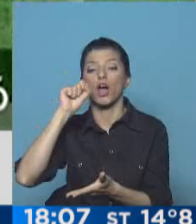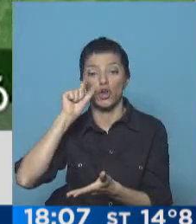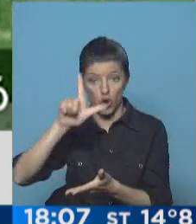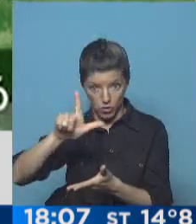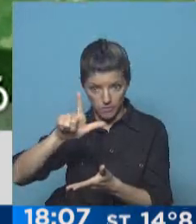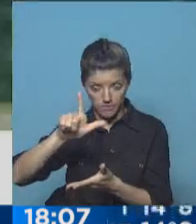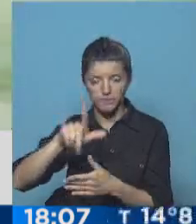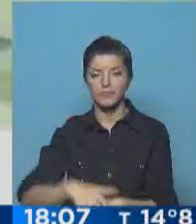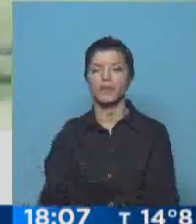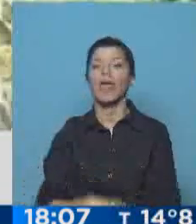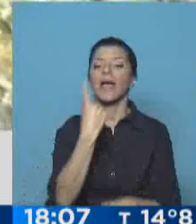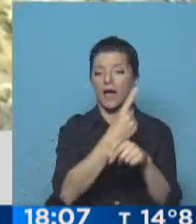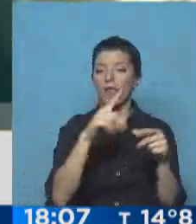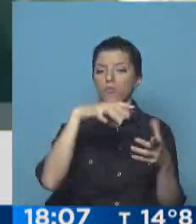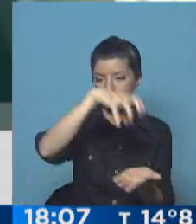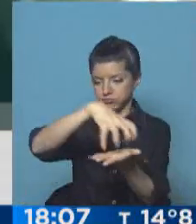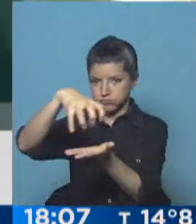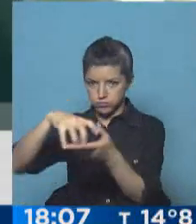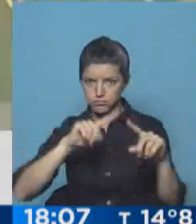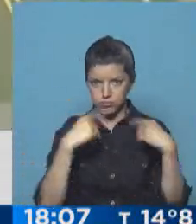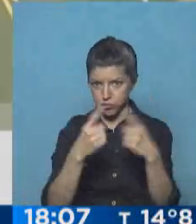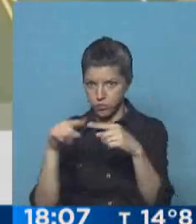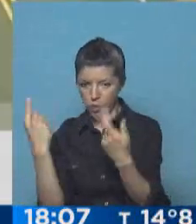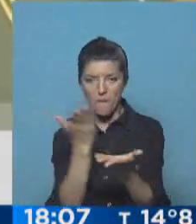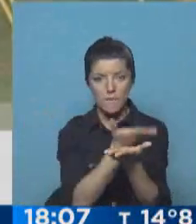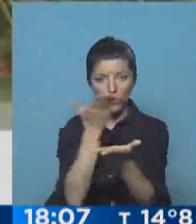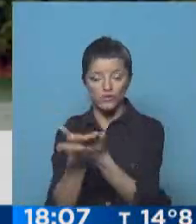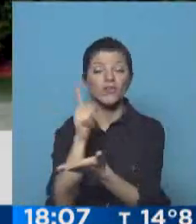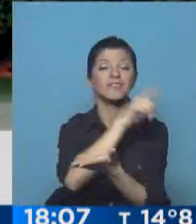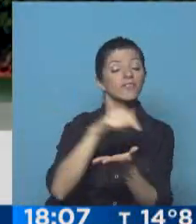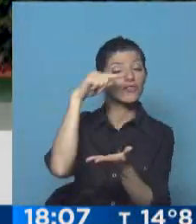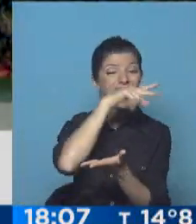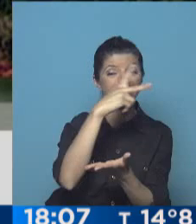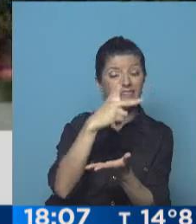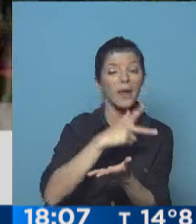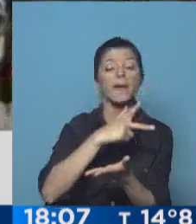cada módulo. Cada módulo va a permitir la producción de